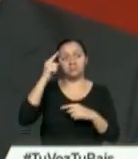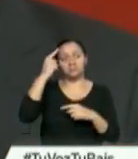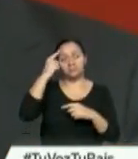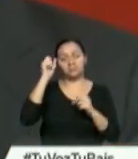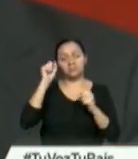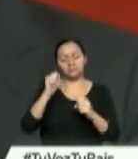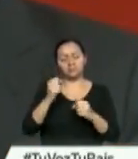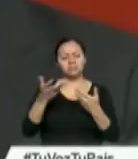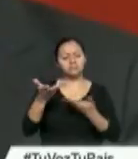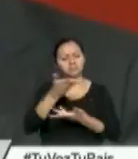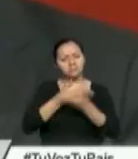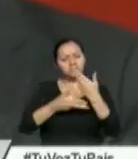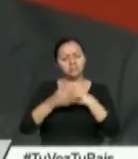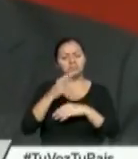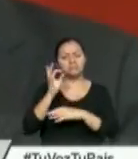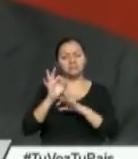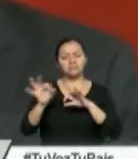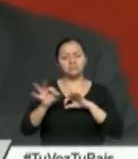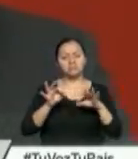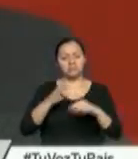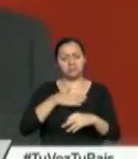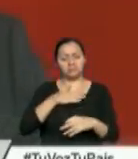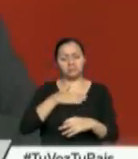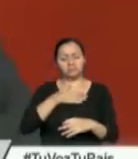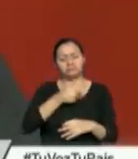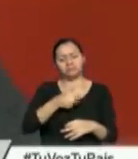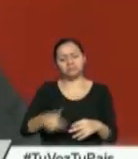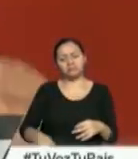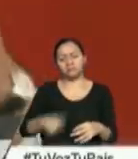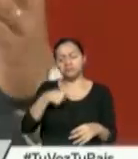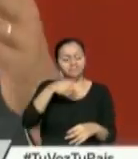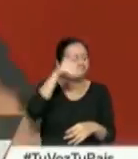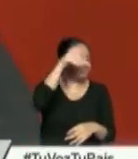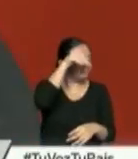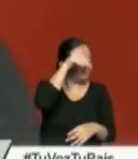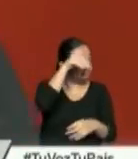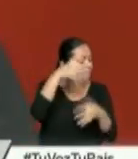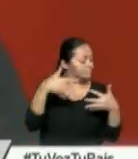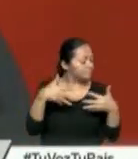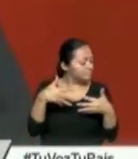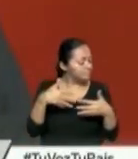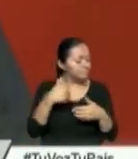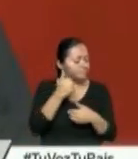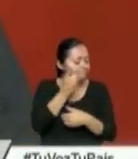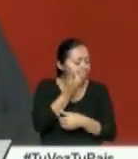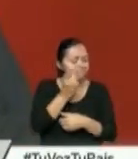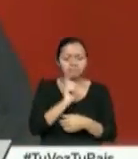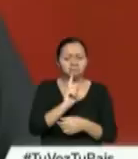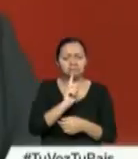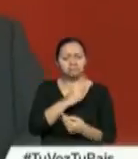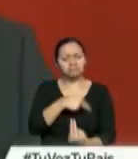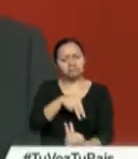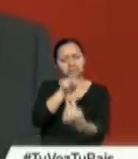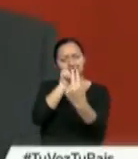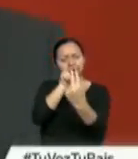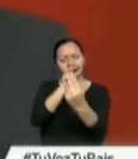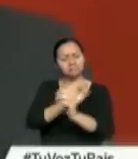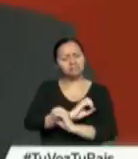pueda hablar, como les puede hablar este presidente, mirándolos de frente, con transparencia,